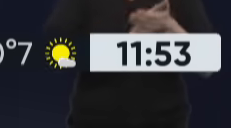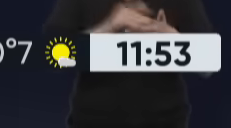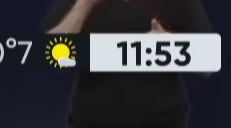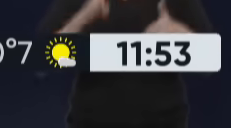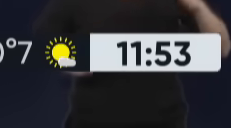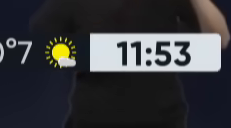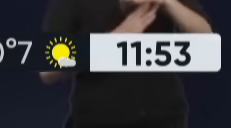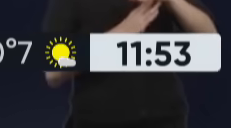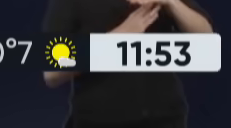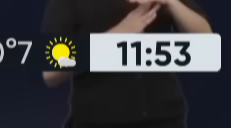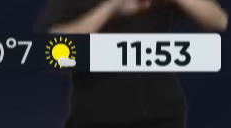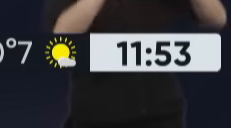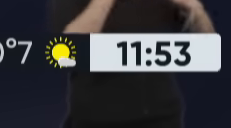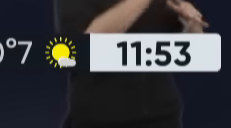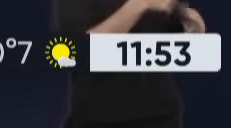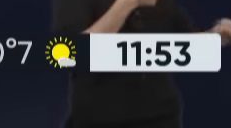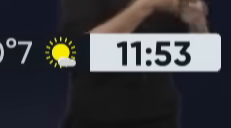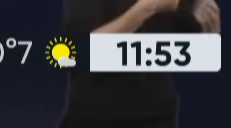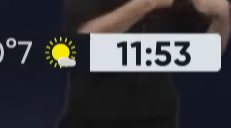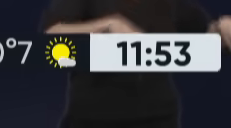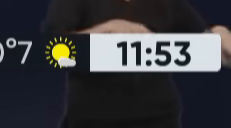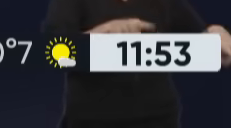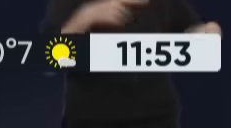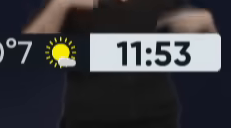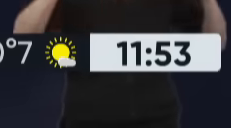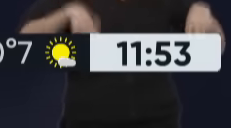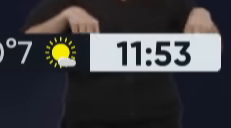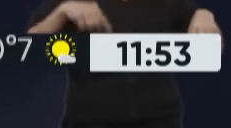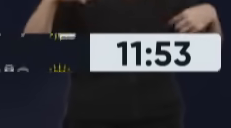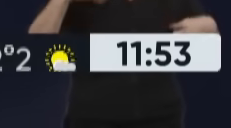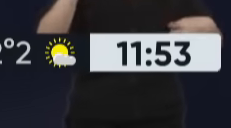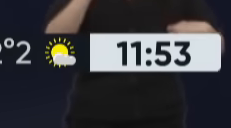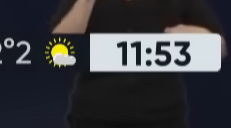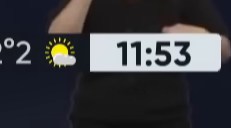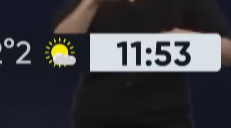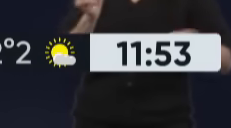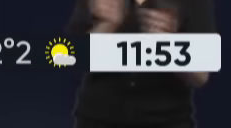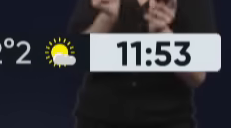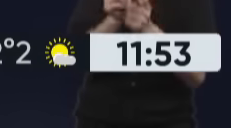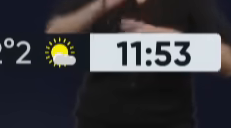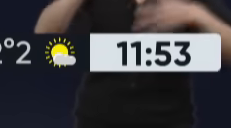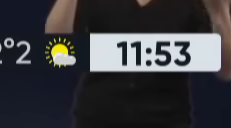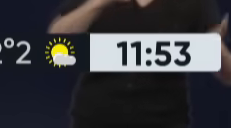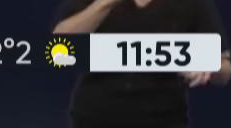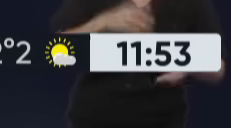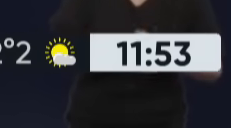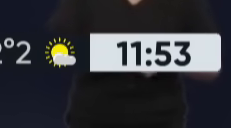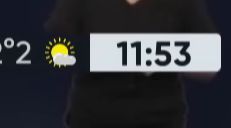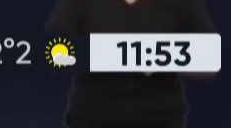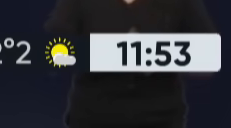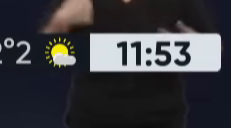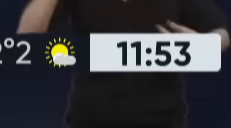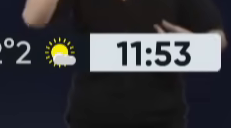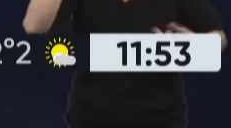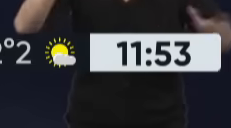Banco Central, pero con mi pequeño expertise en la materia le puedo contestar o puedo sugerir una respuesta